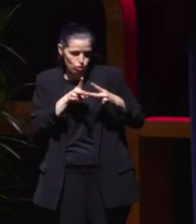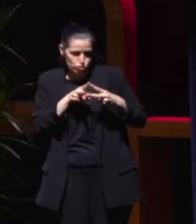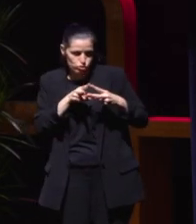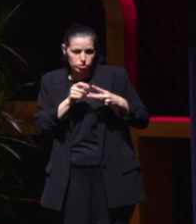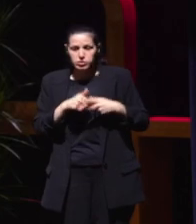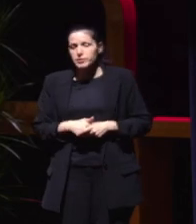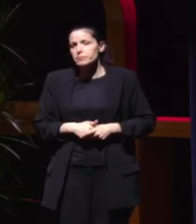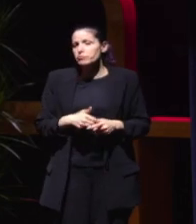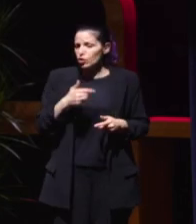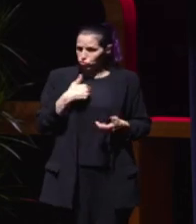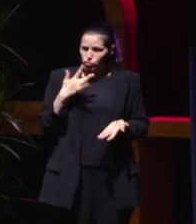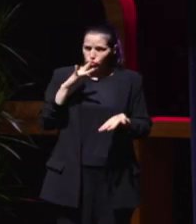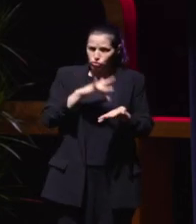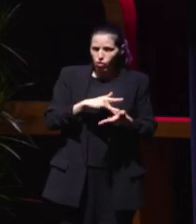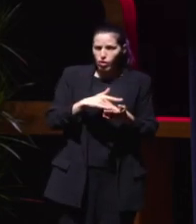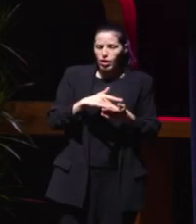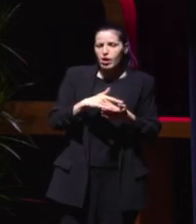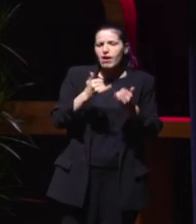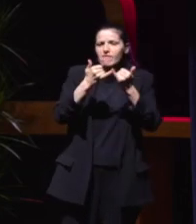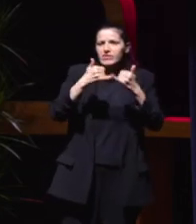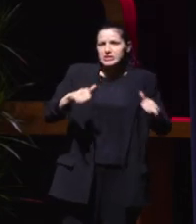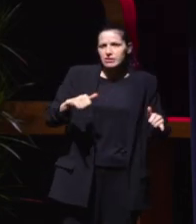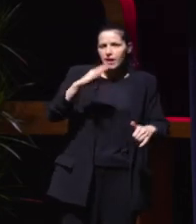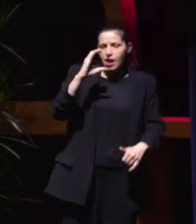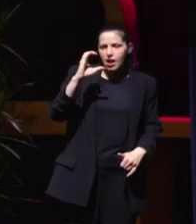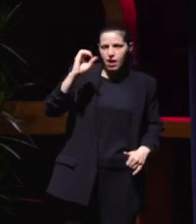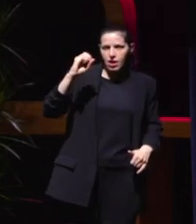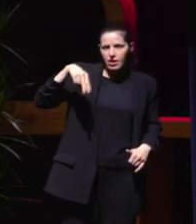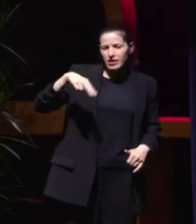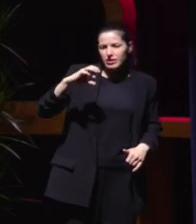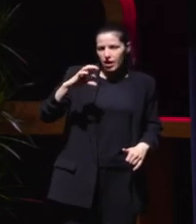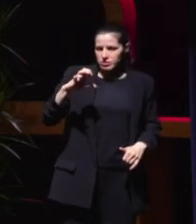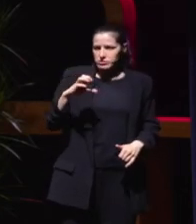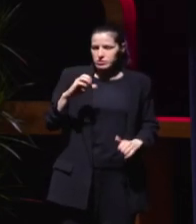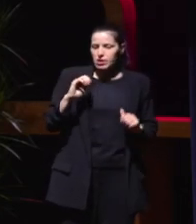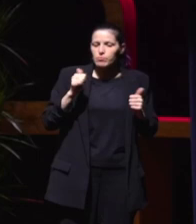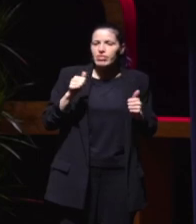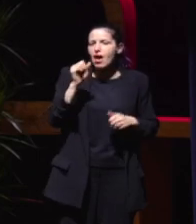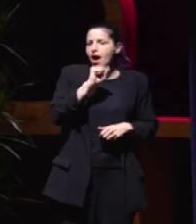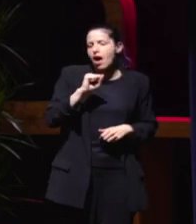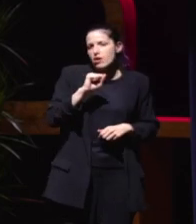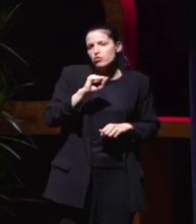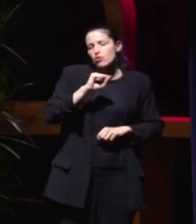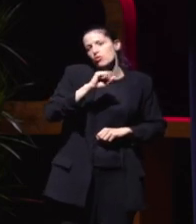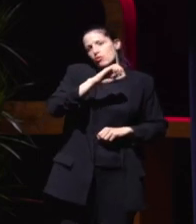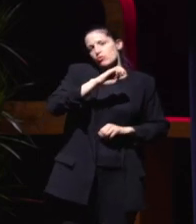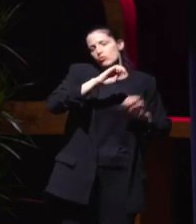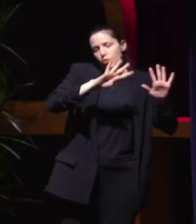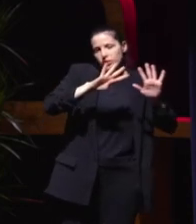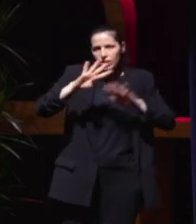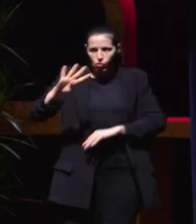vas con un súper Yo he estado en el festival de can desde el año 94 Y decía ha presentado Martín scorsese